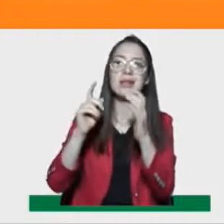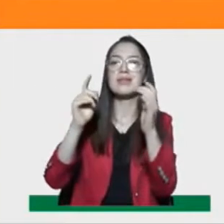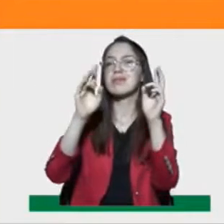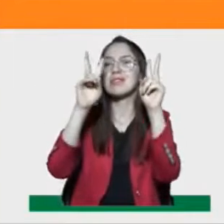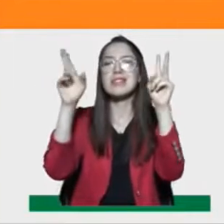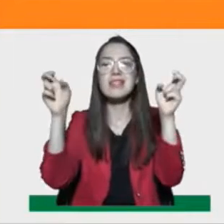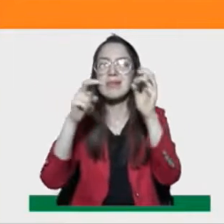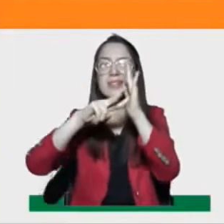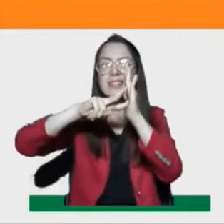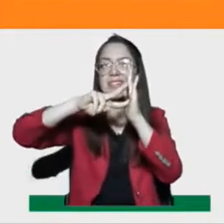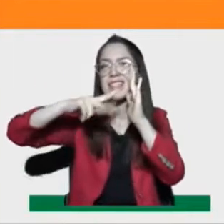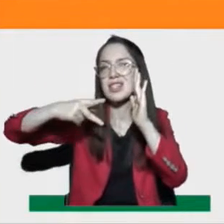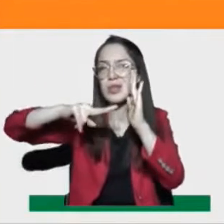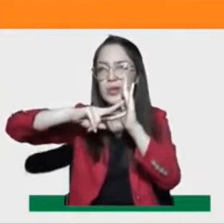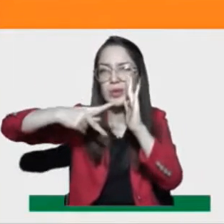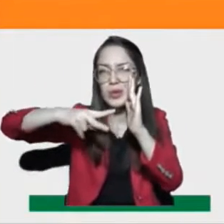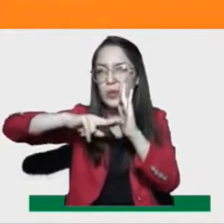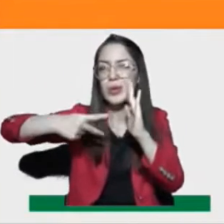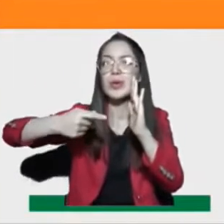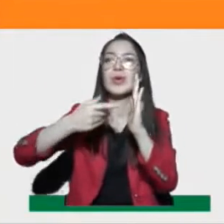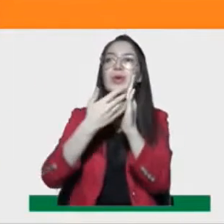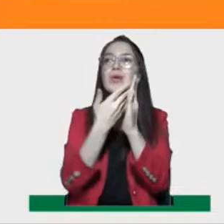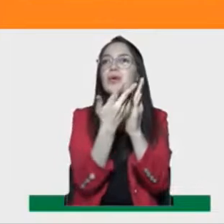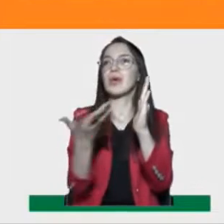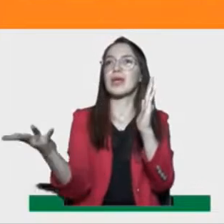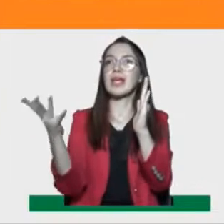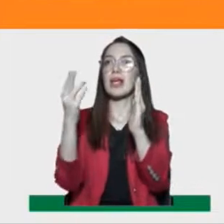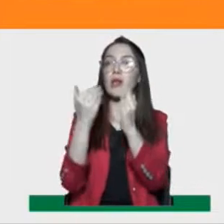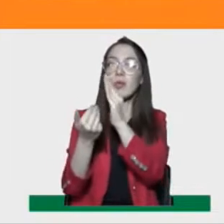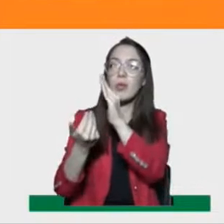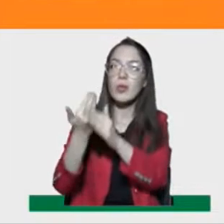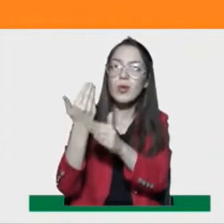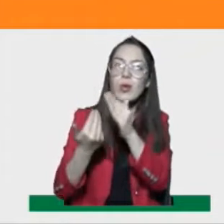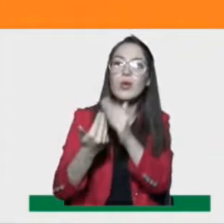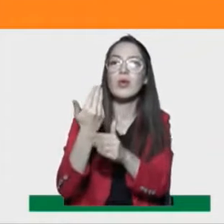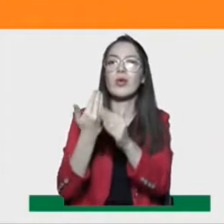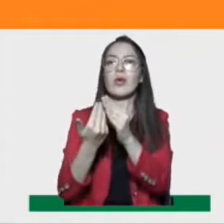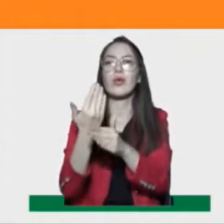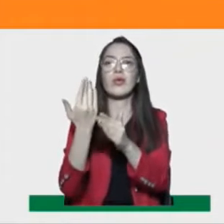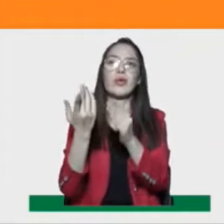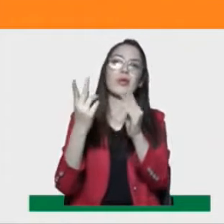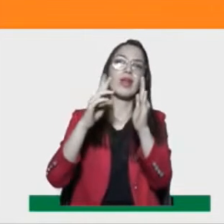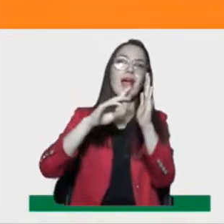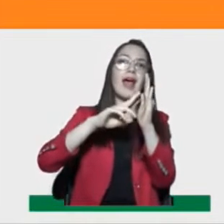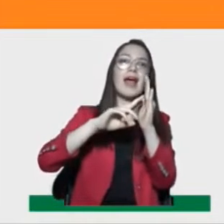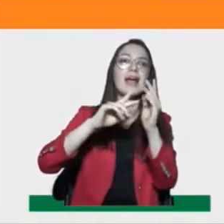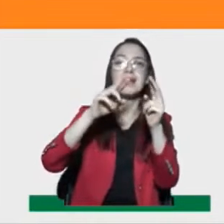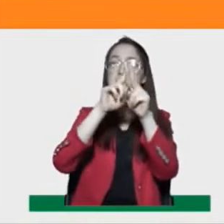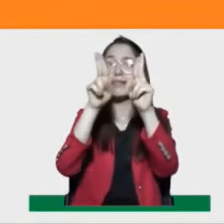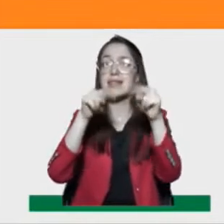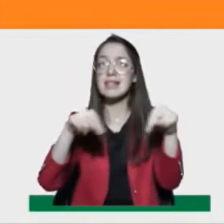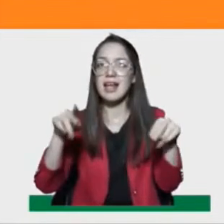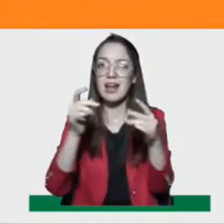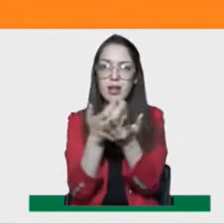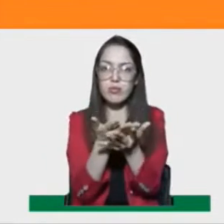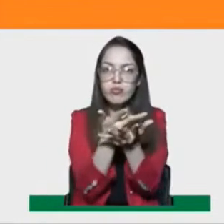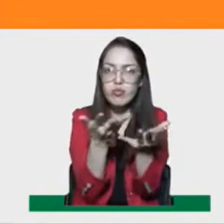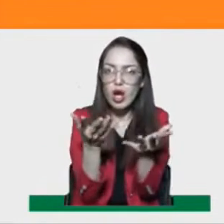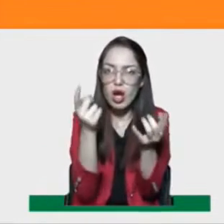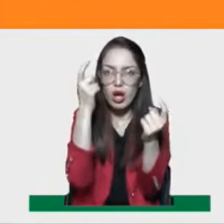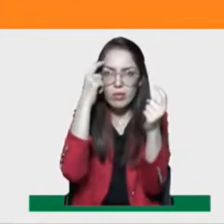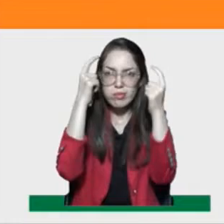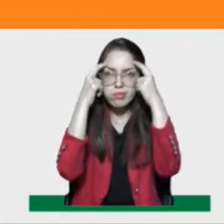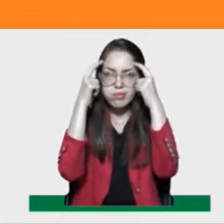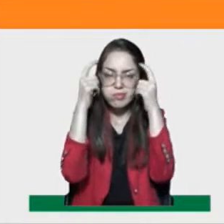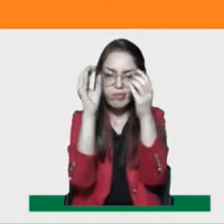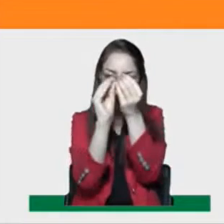tecnologías, de las últimas tecnologías de la innovación, de blockchain, de internet de las cosas. Cómo estamos hablando